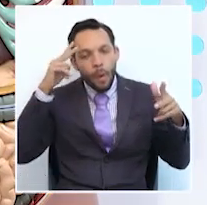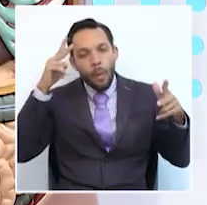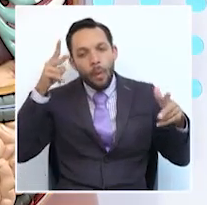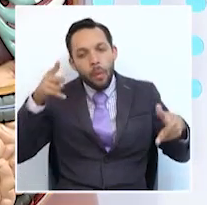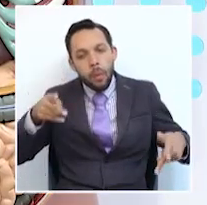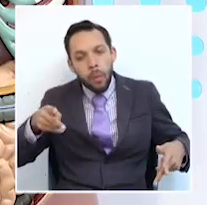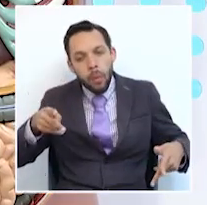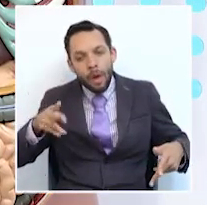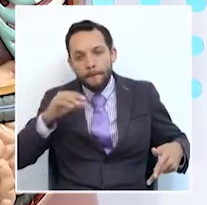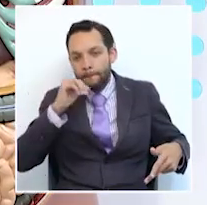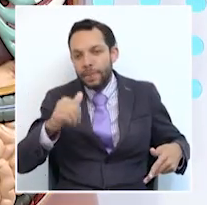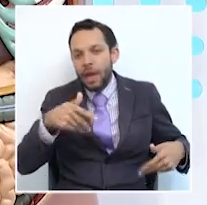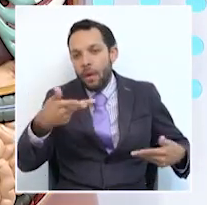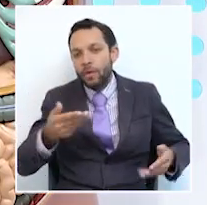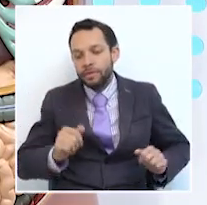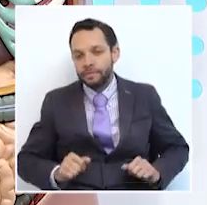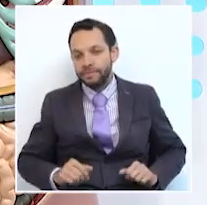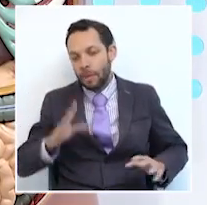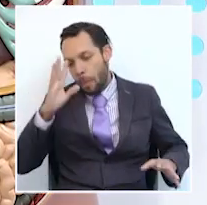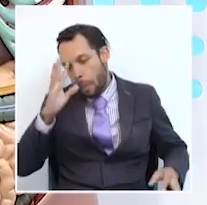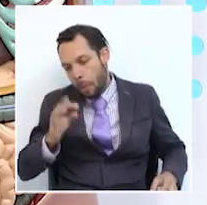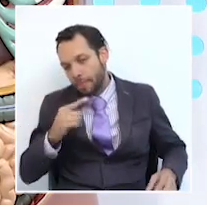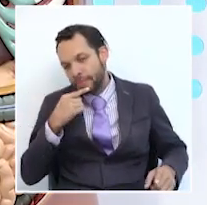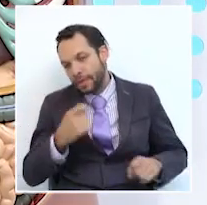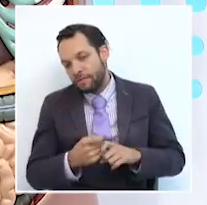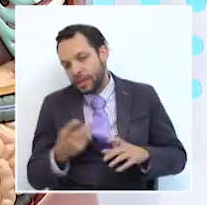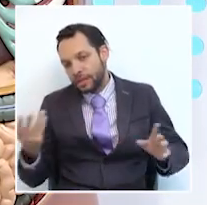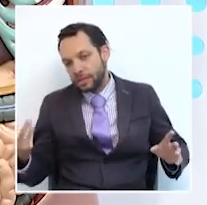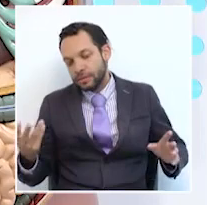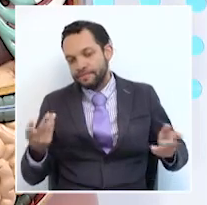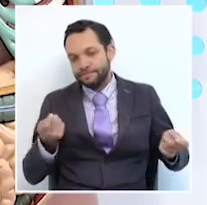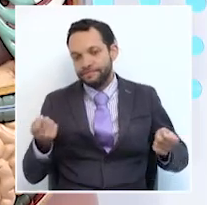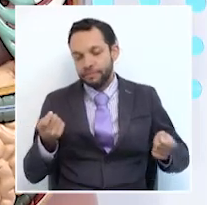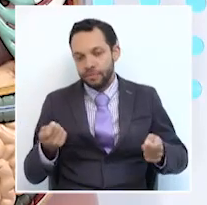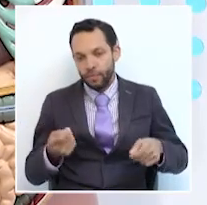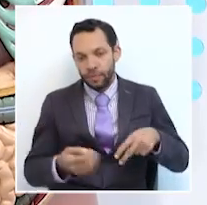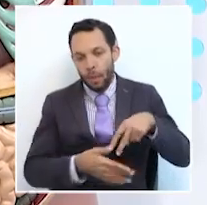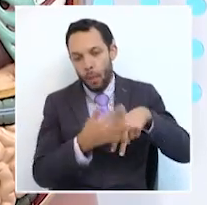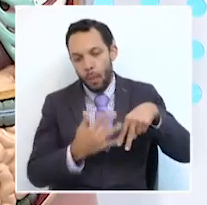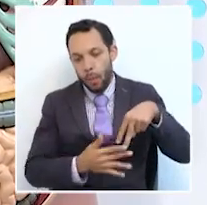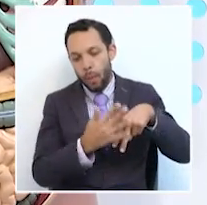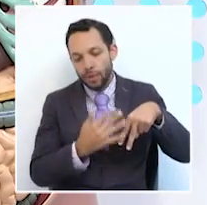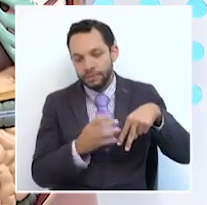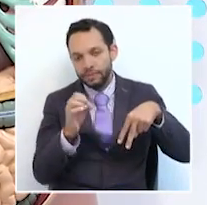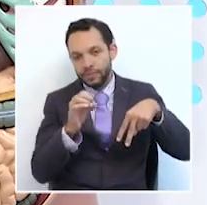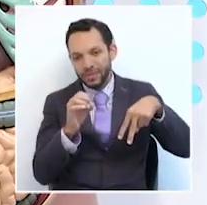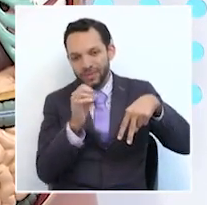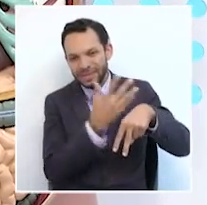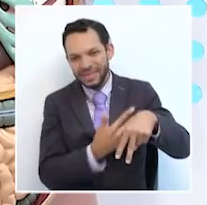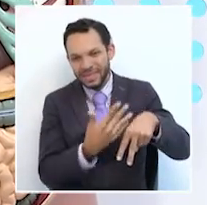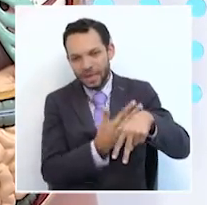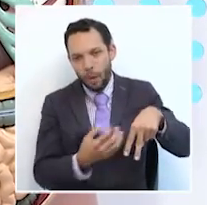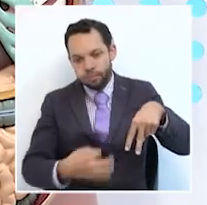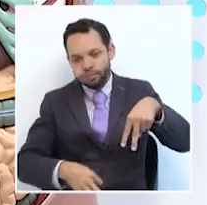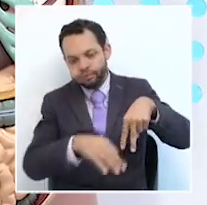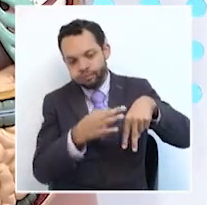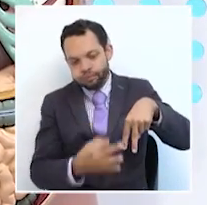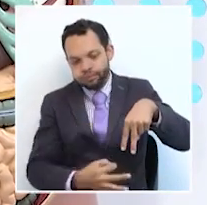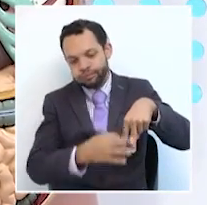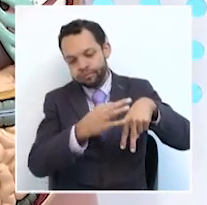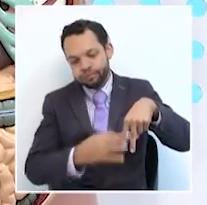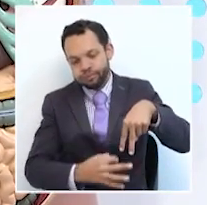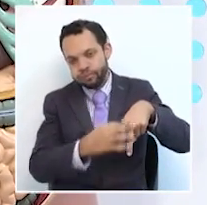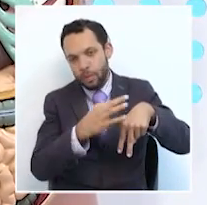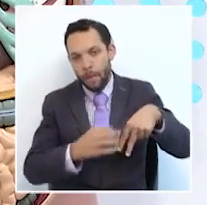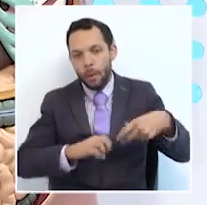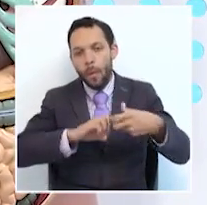varices úlceras trombos y tantas patologías que se producen por no estar de pie porque sucede eso